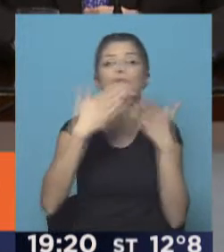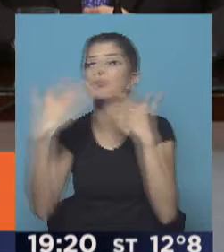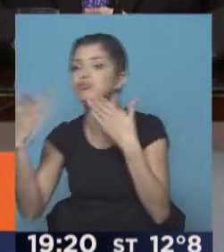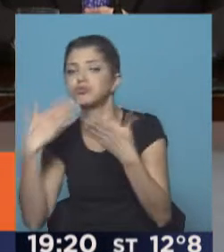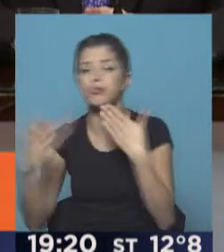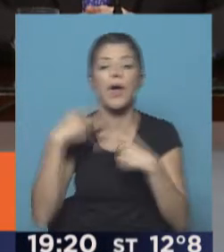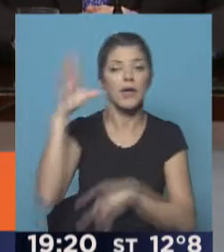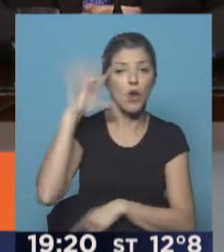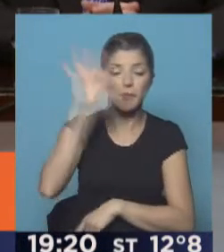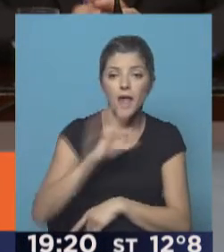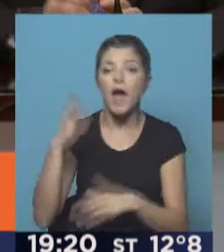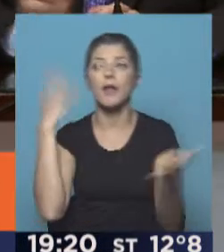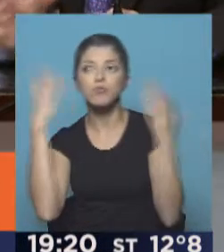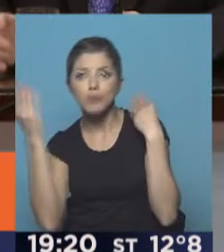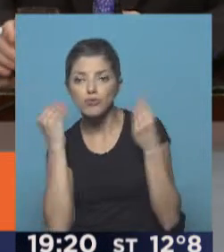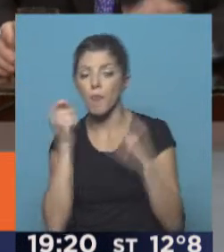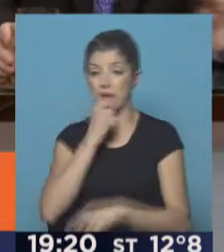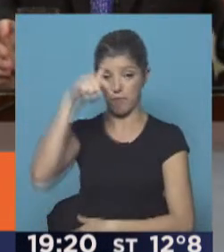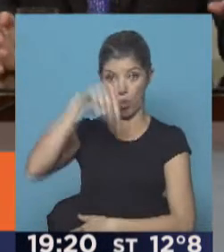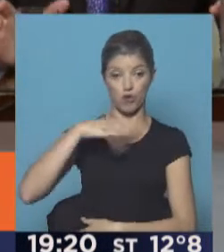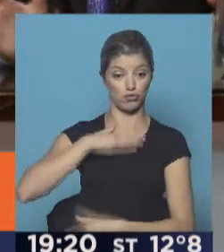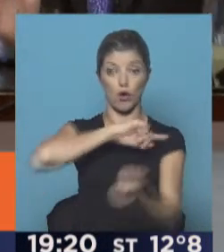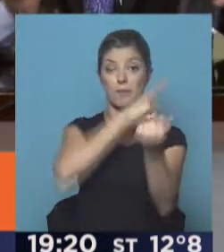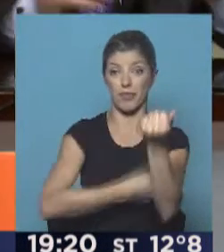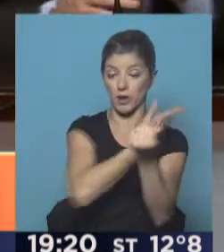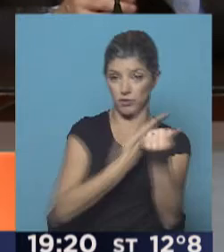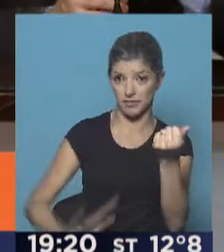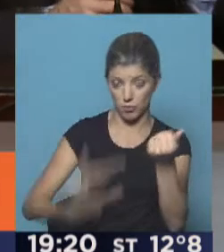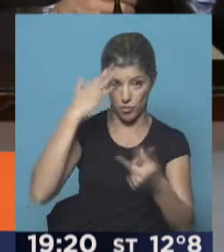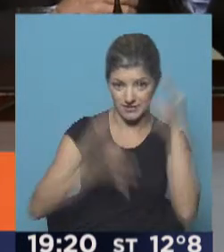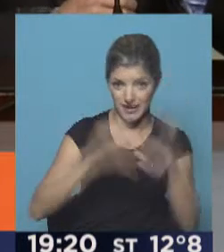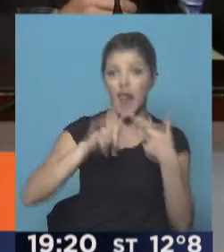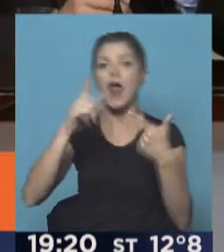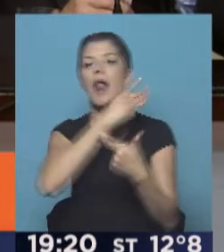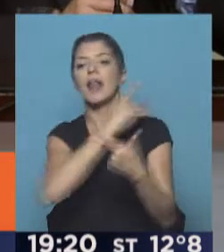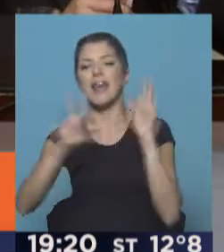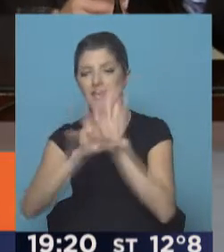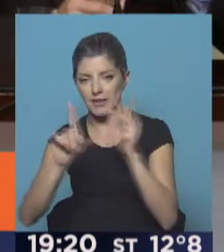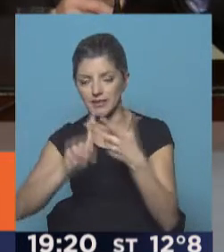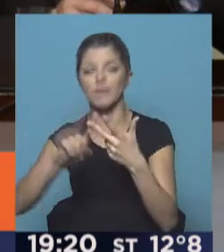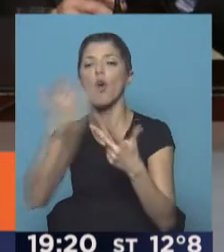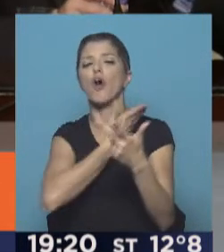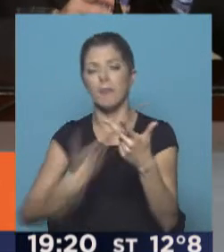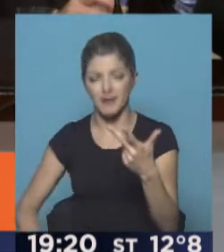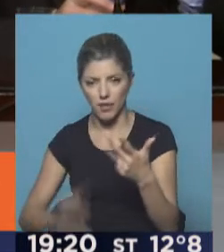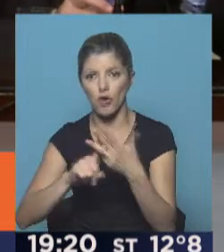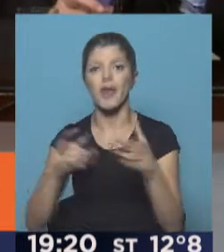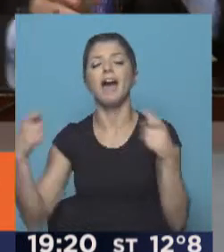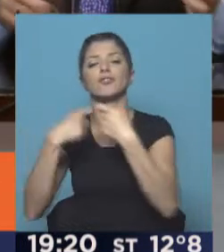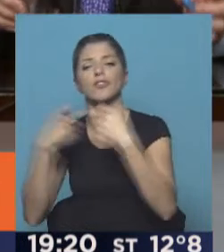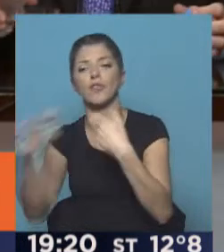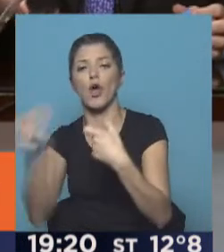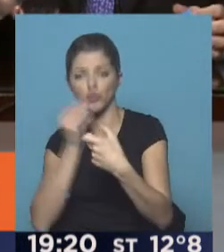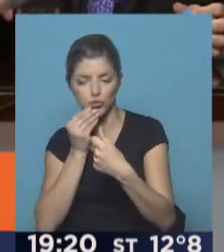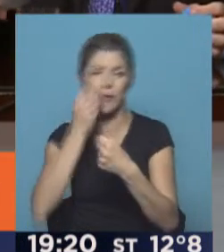día de hoy también hemos hablado, tanto con el Poder Judicial, el Legislativo, los gobernadores, las asociaciones de consumidores, poder generar